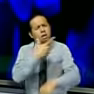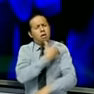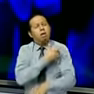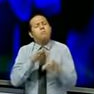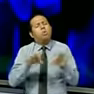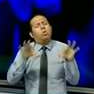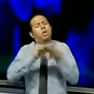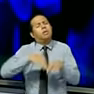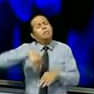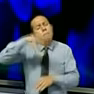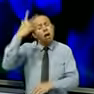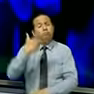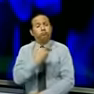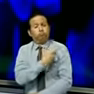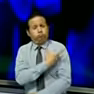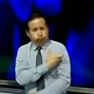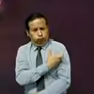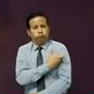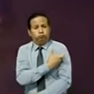querer ser vacunado.